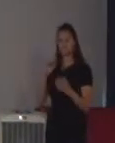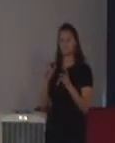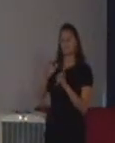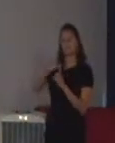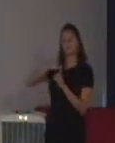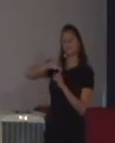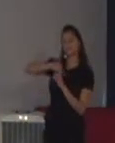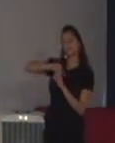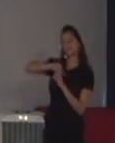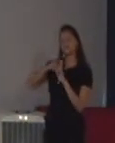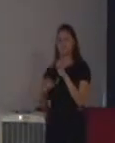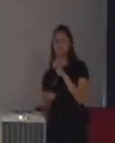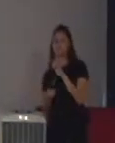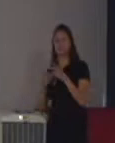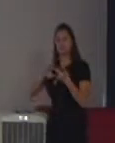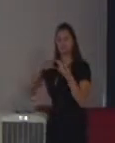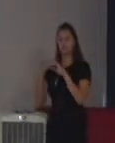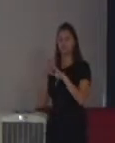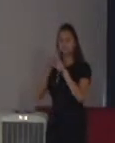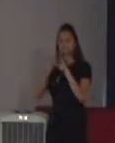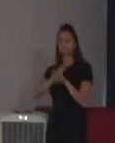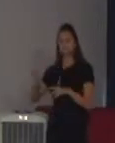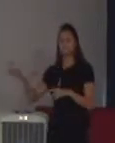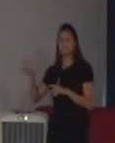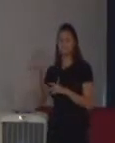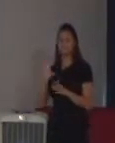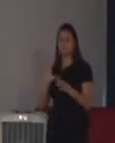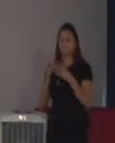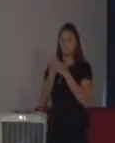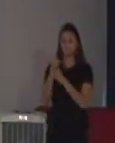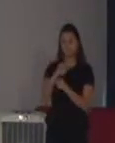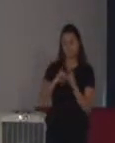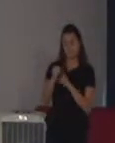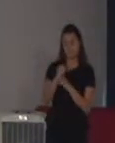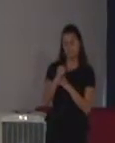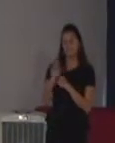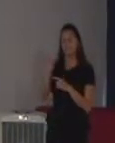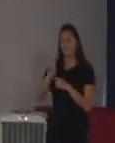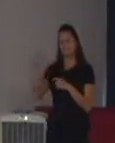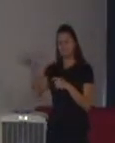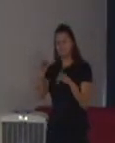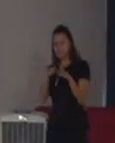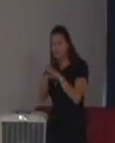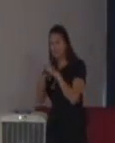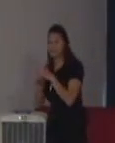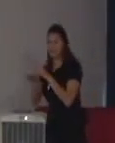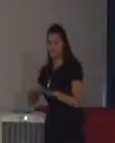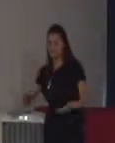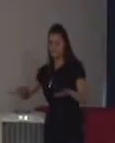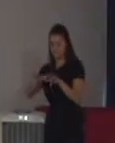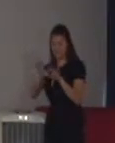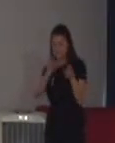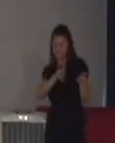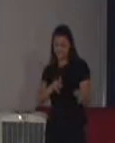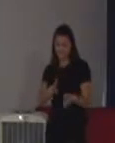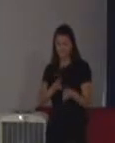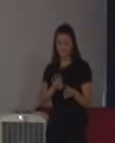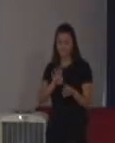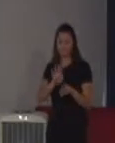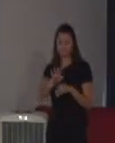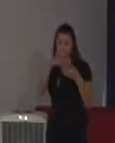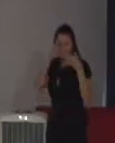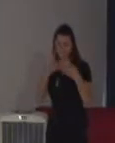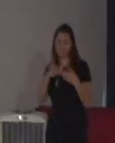con respecto a los niveles de inclusión social y a los niveles de accesibilidad a los entornos para la población con discapacidad con